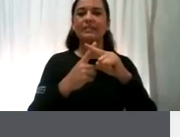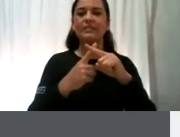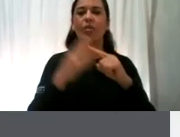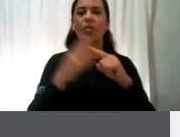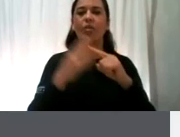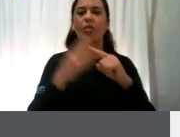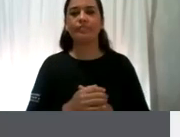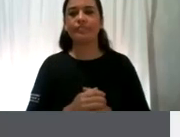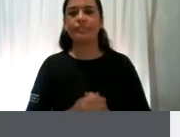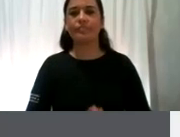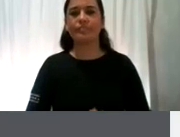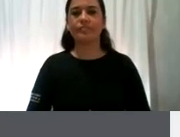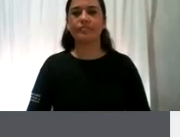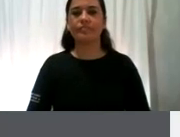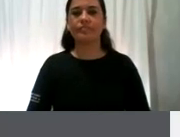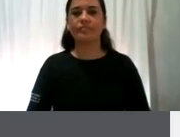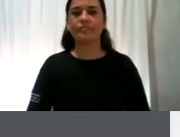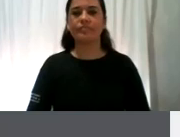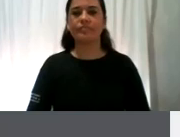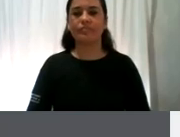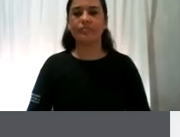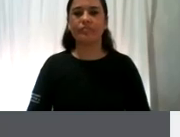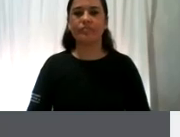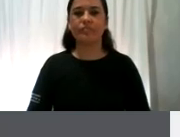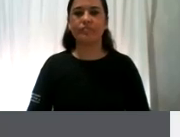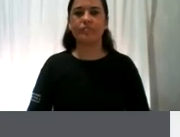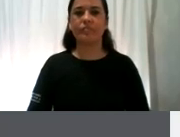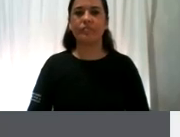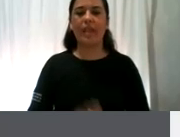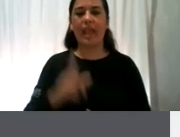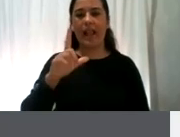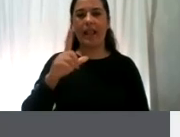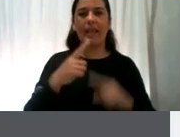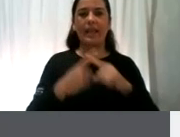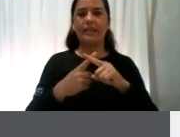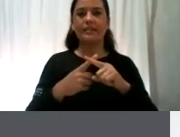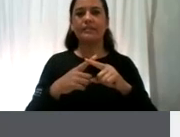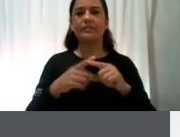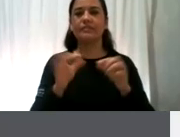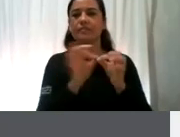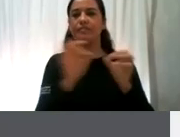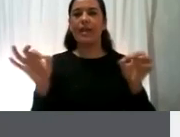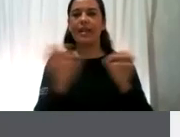y nos da a nosotros que LX tiene que ser 6 metros.